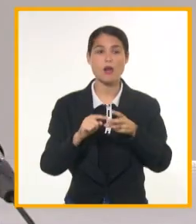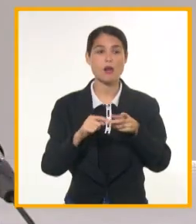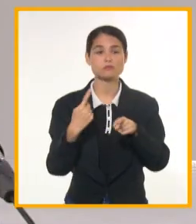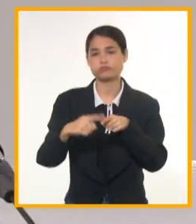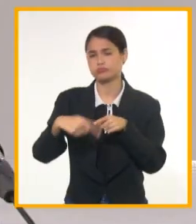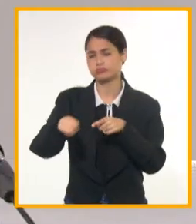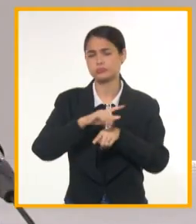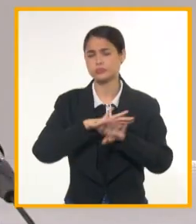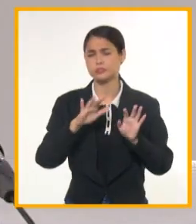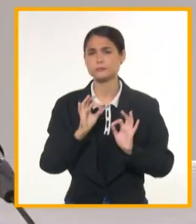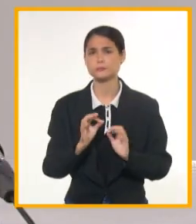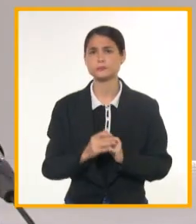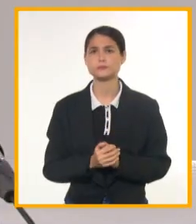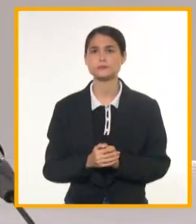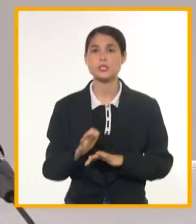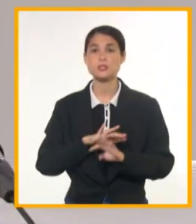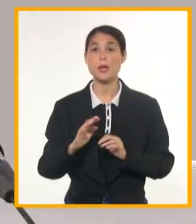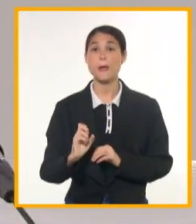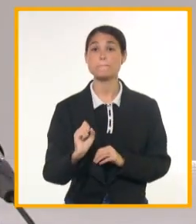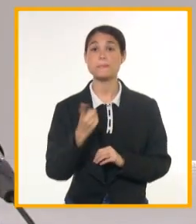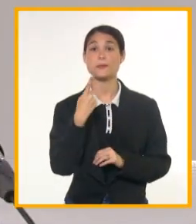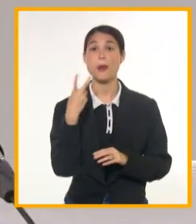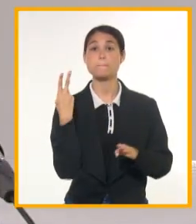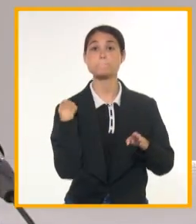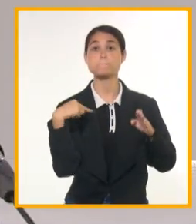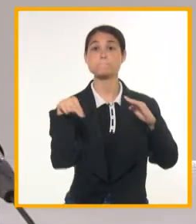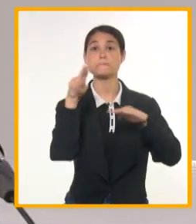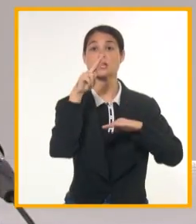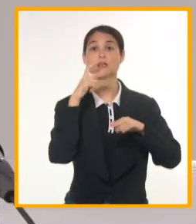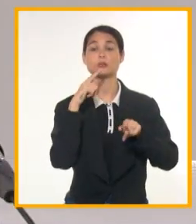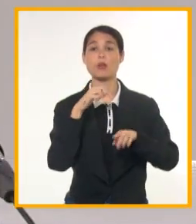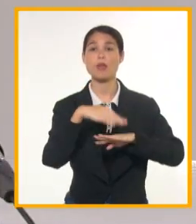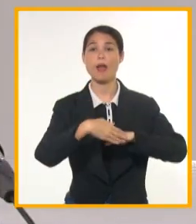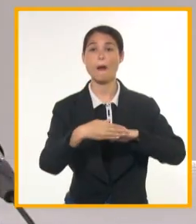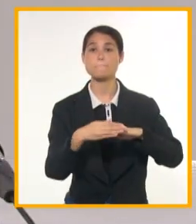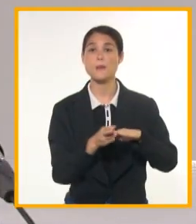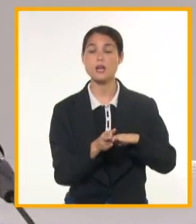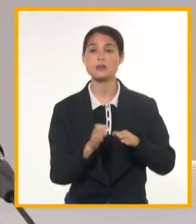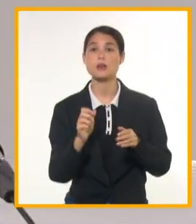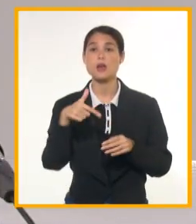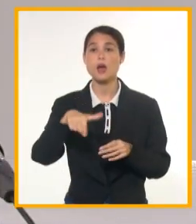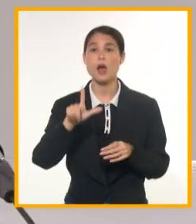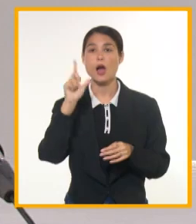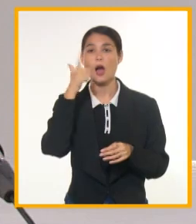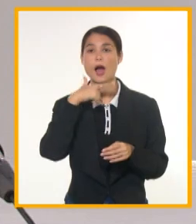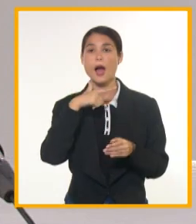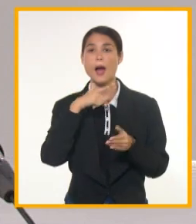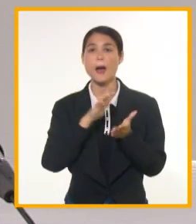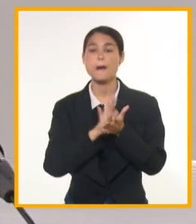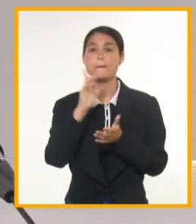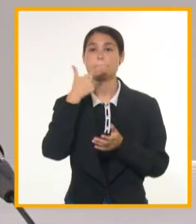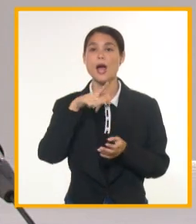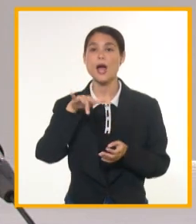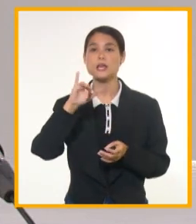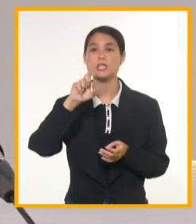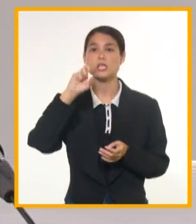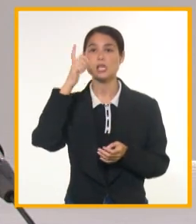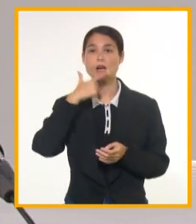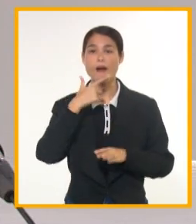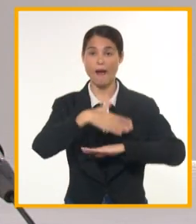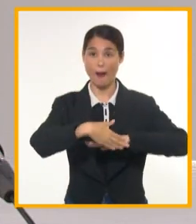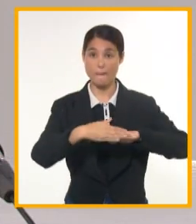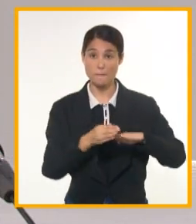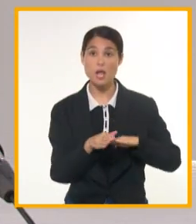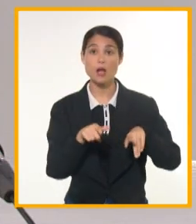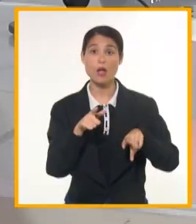primer ministro de Jamaica le reitera a Marco Rubio no solamente la labor, la importancia